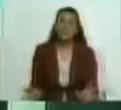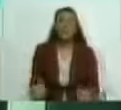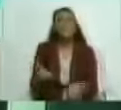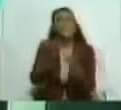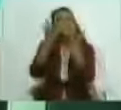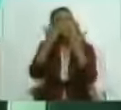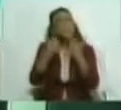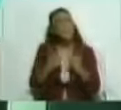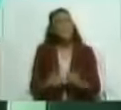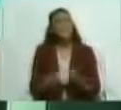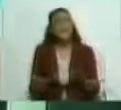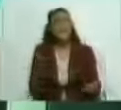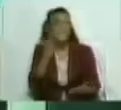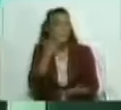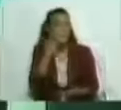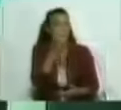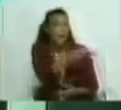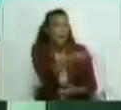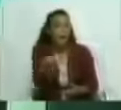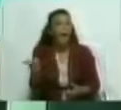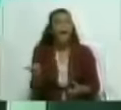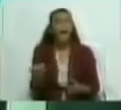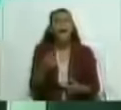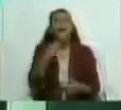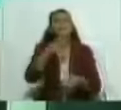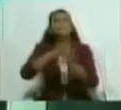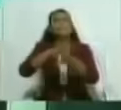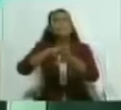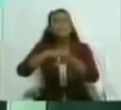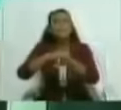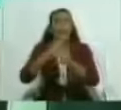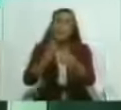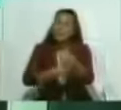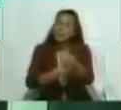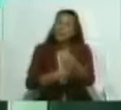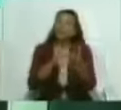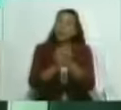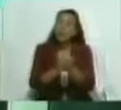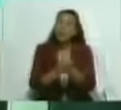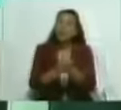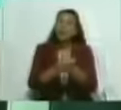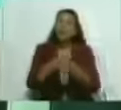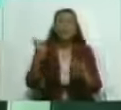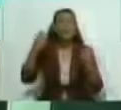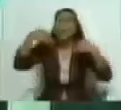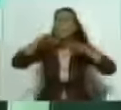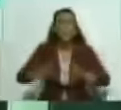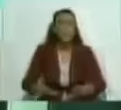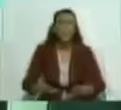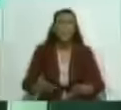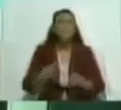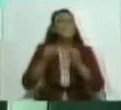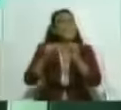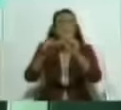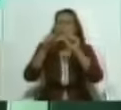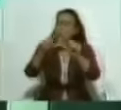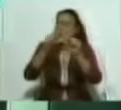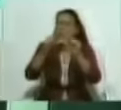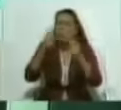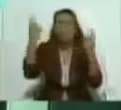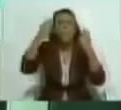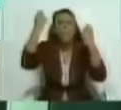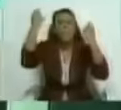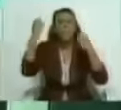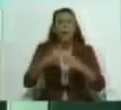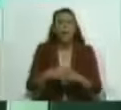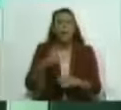cuentan que mi madre dijo, mi hermano, yo le dije que no pare en la campaña. Mi hermano siguió. Y